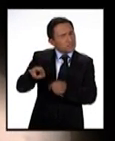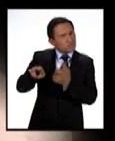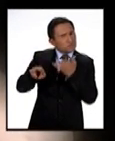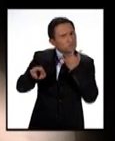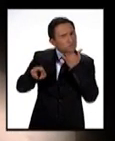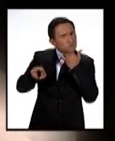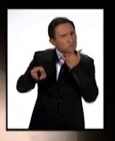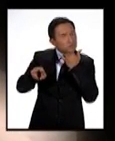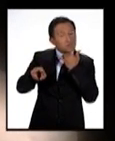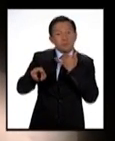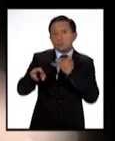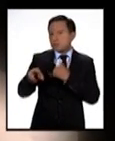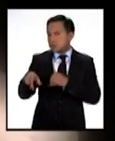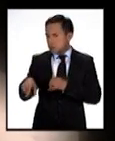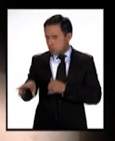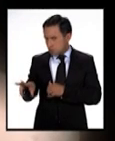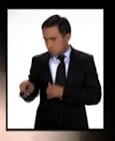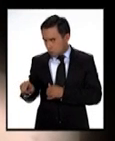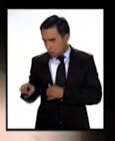es Albina.